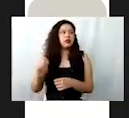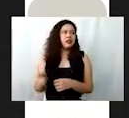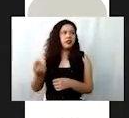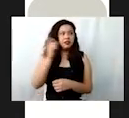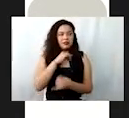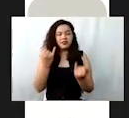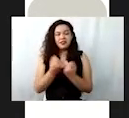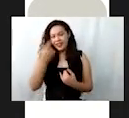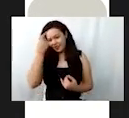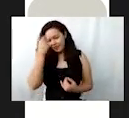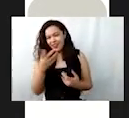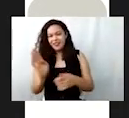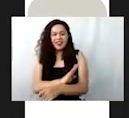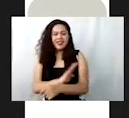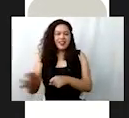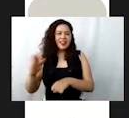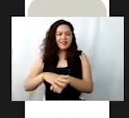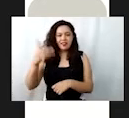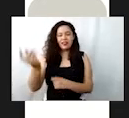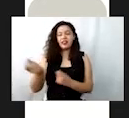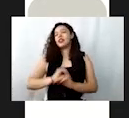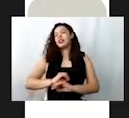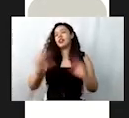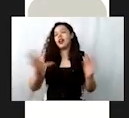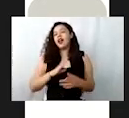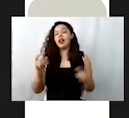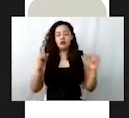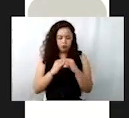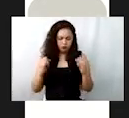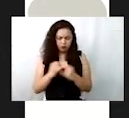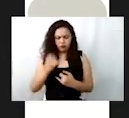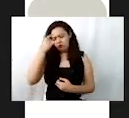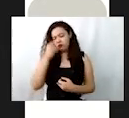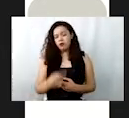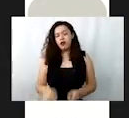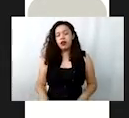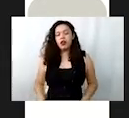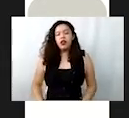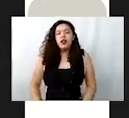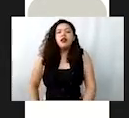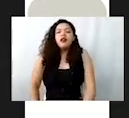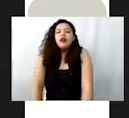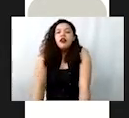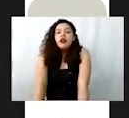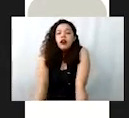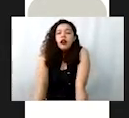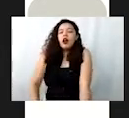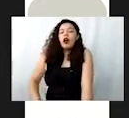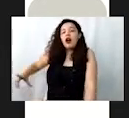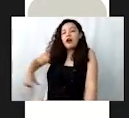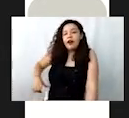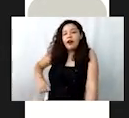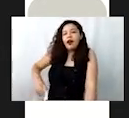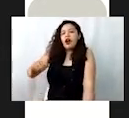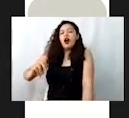sacar mayor ventaja. Y obviamente también hay instituciones que, sean públicas o privadas, pues están apostando